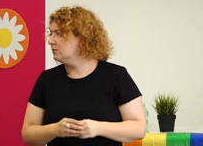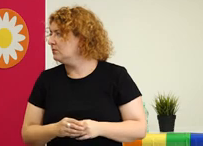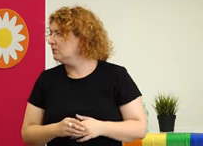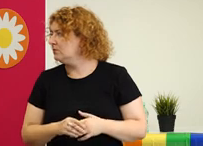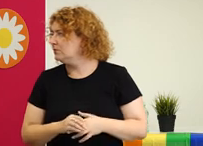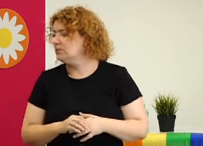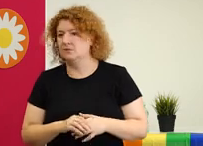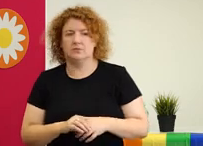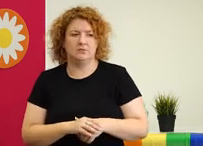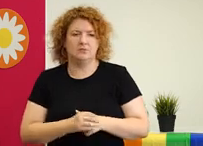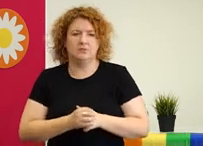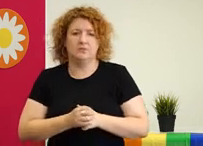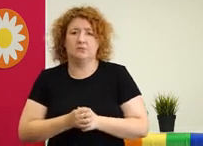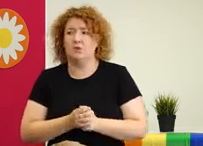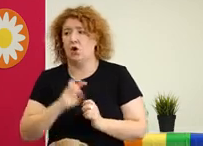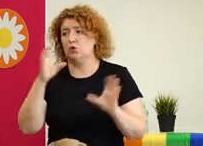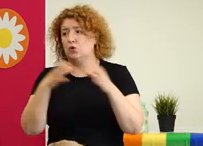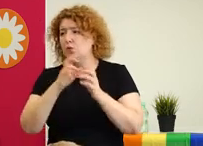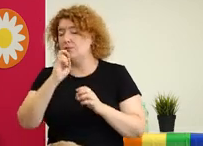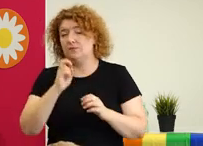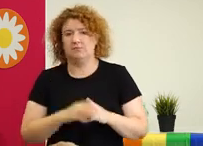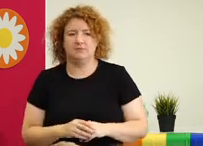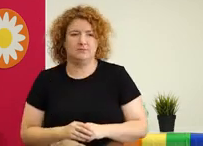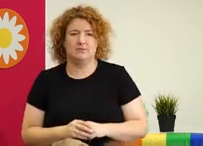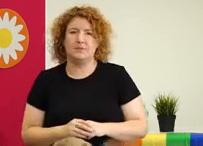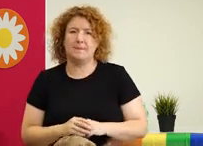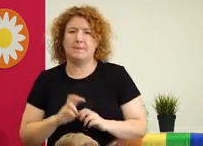venido también. ¡Ay, madre mía!